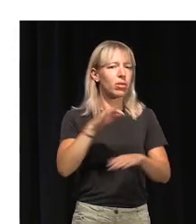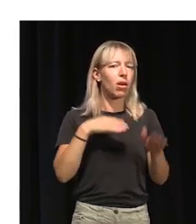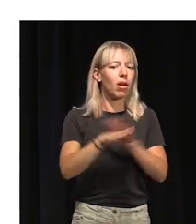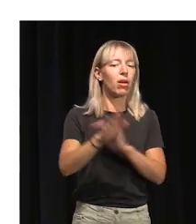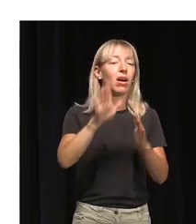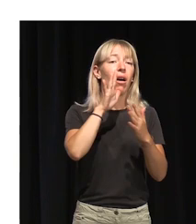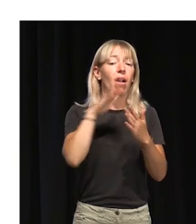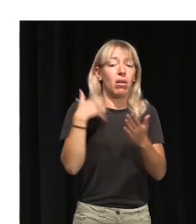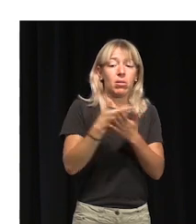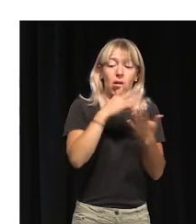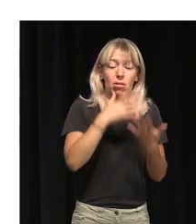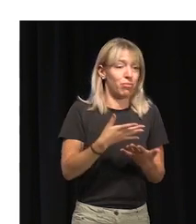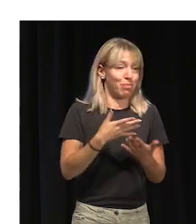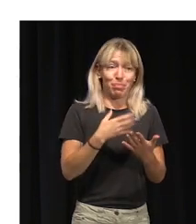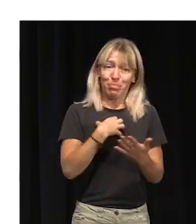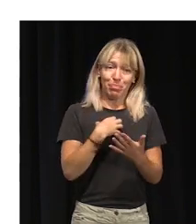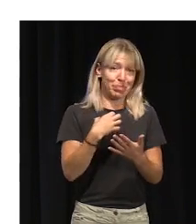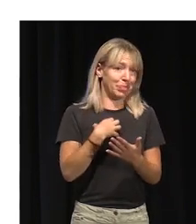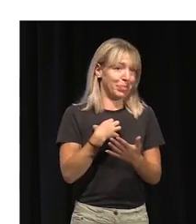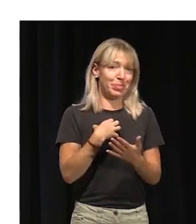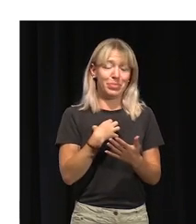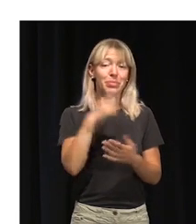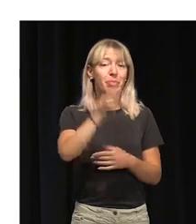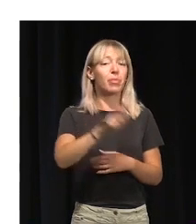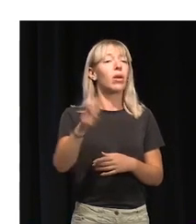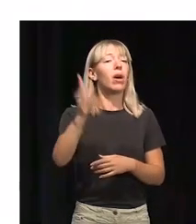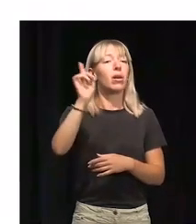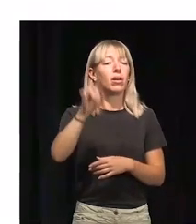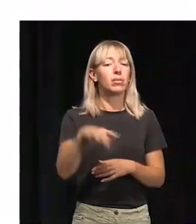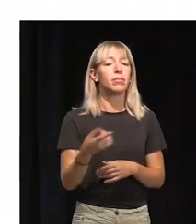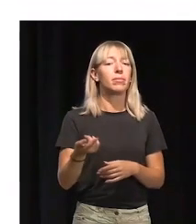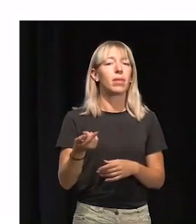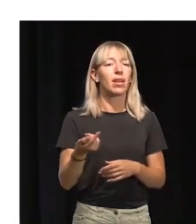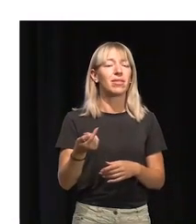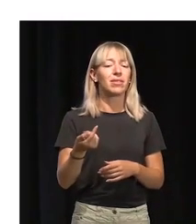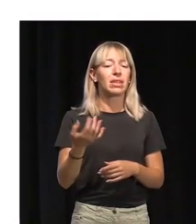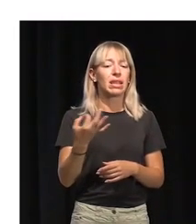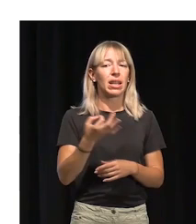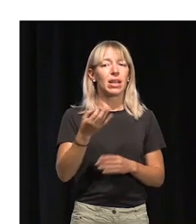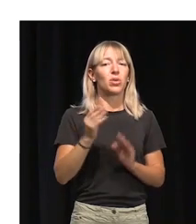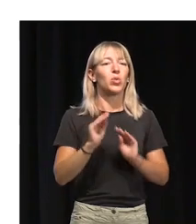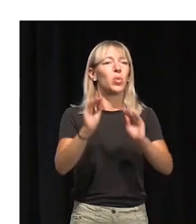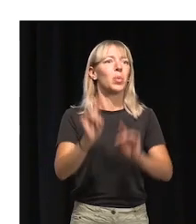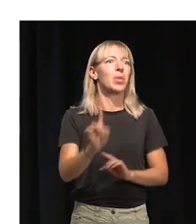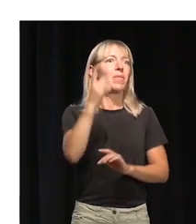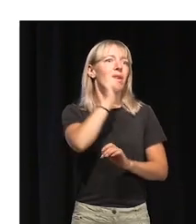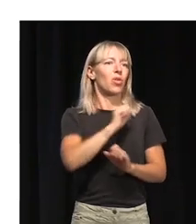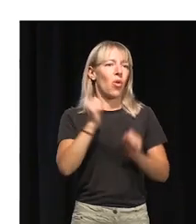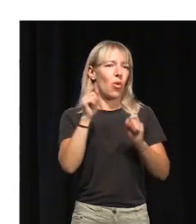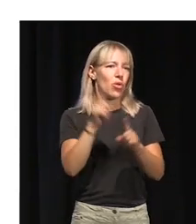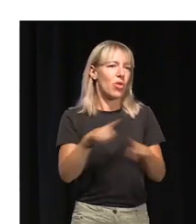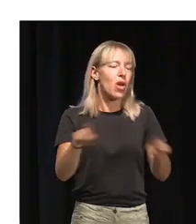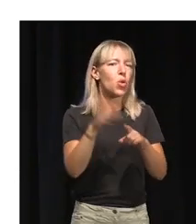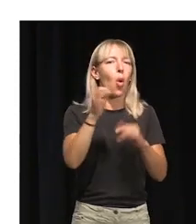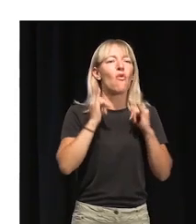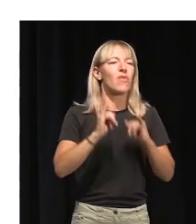este momento no habían podido acceder. Personas también para las que ha sido su primer concierto, su primer